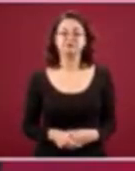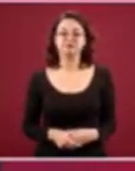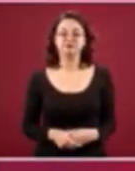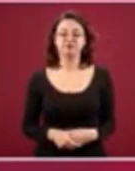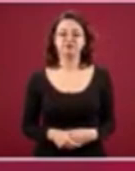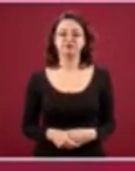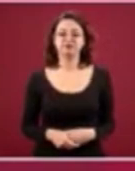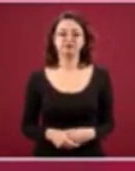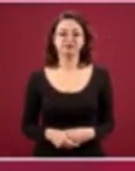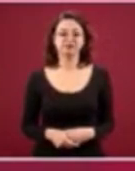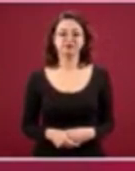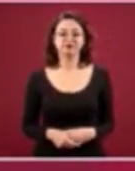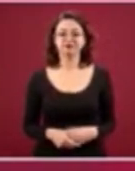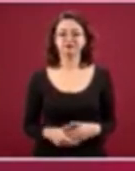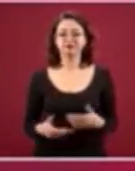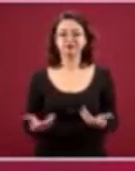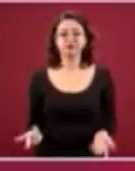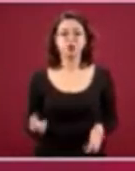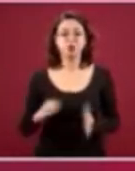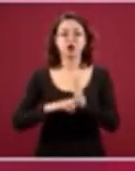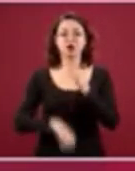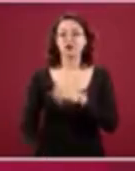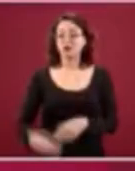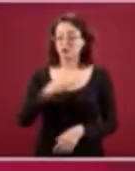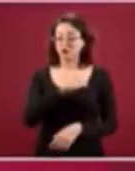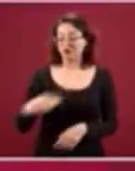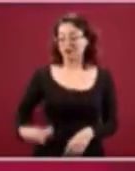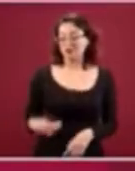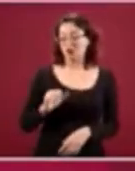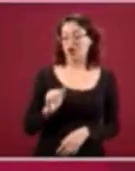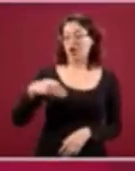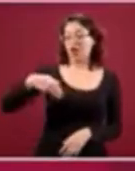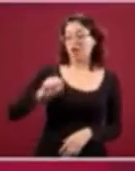para los de Amatán,